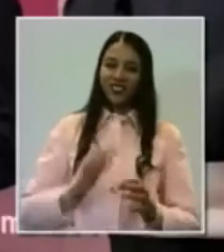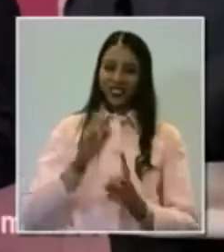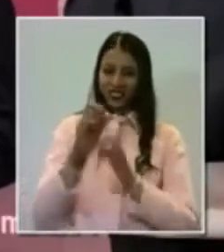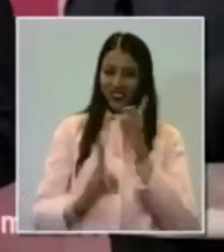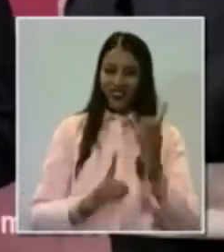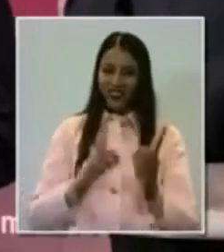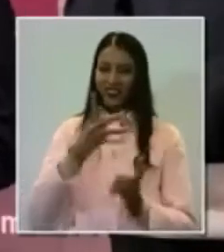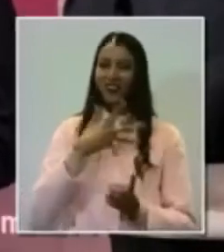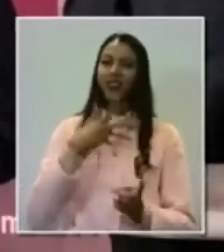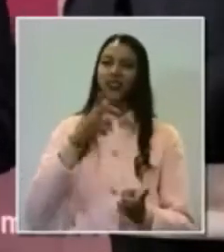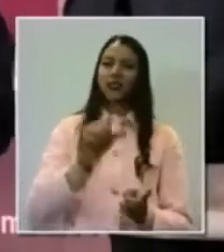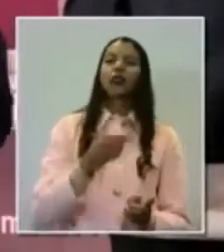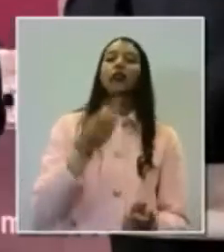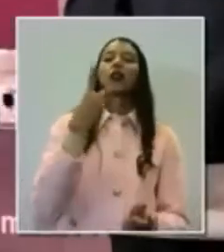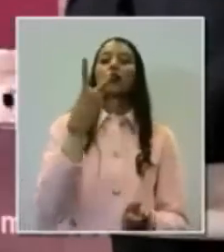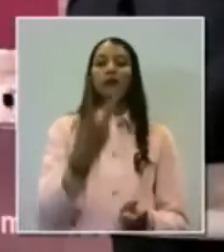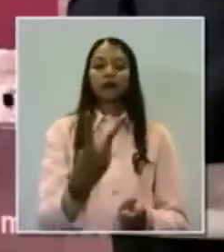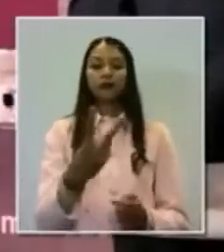Tenemos